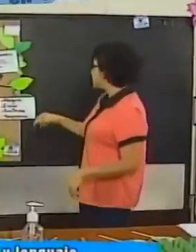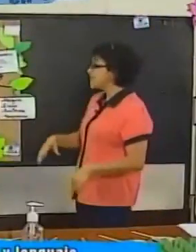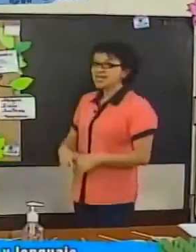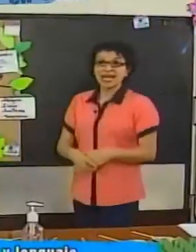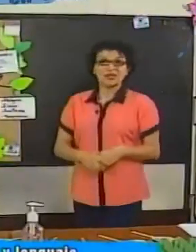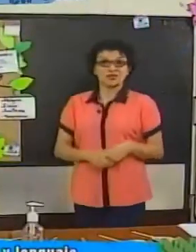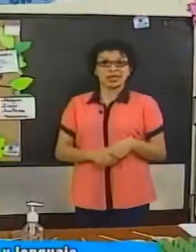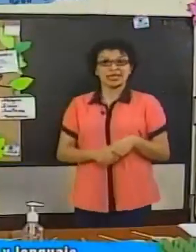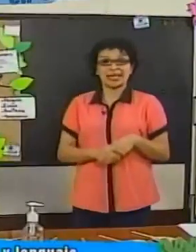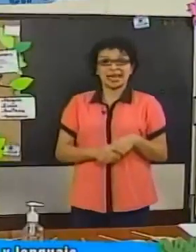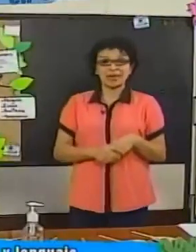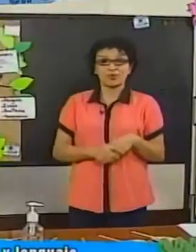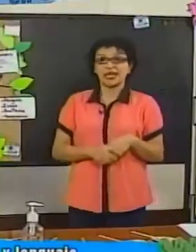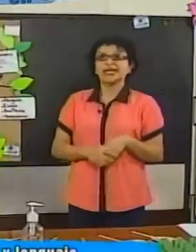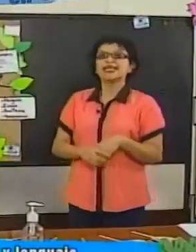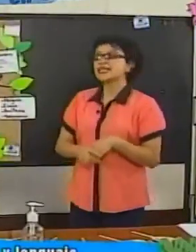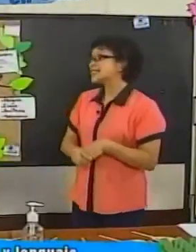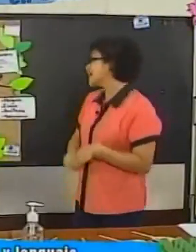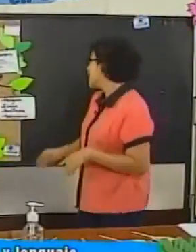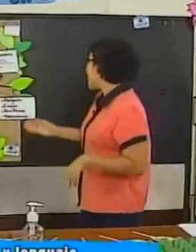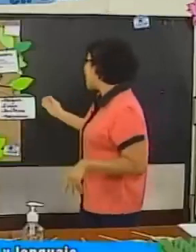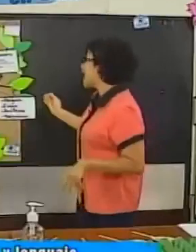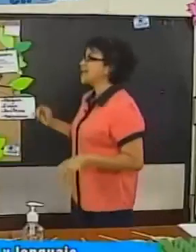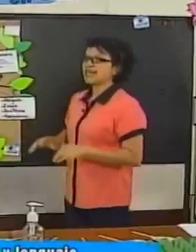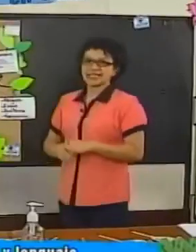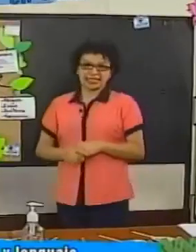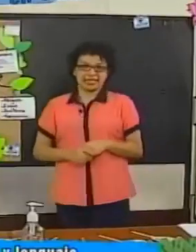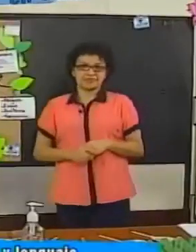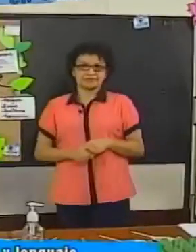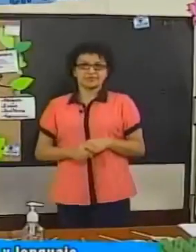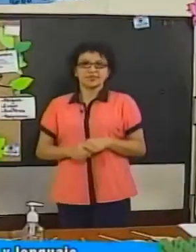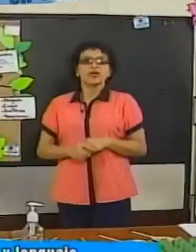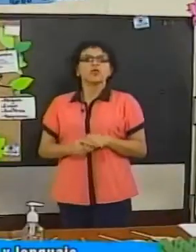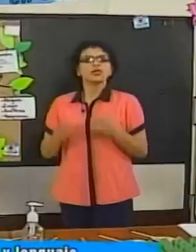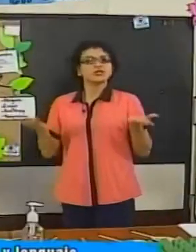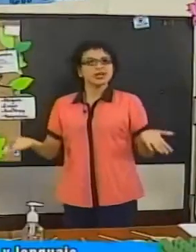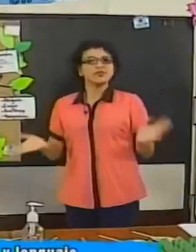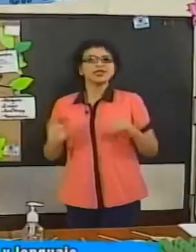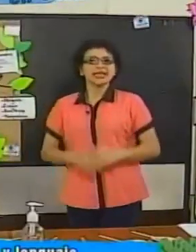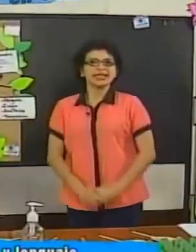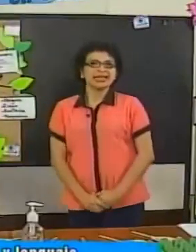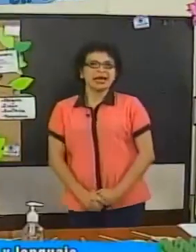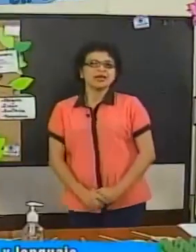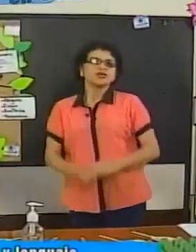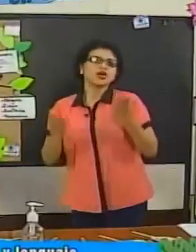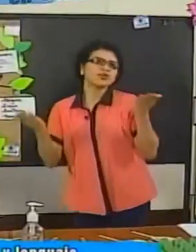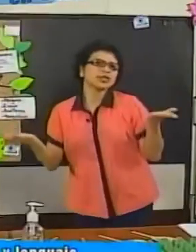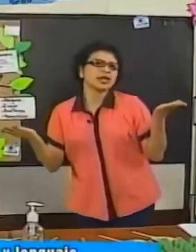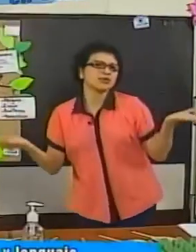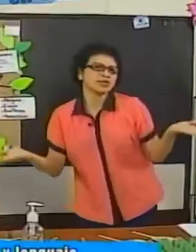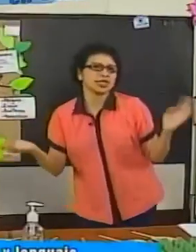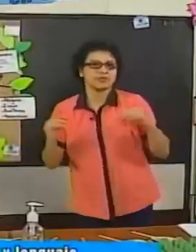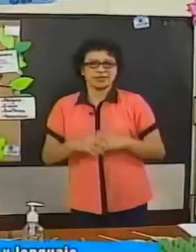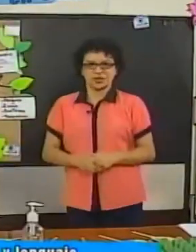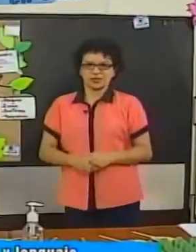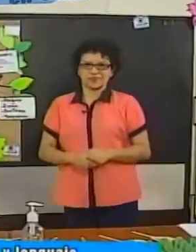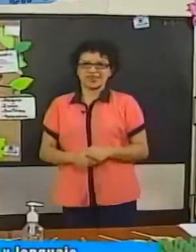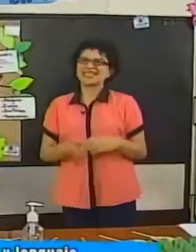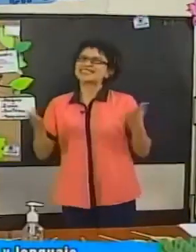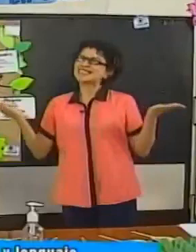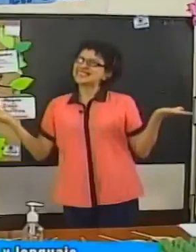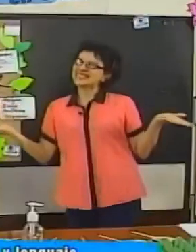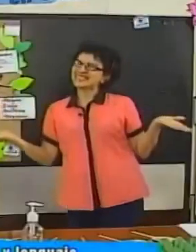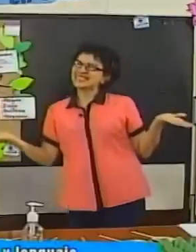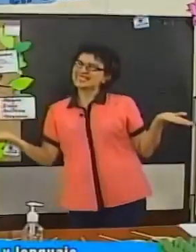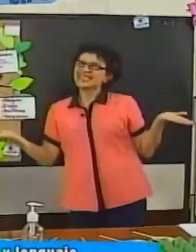Sí, hay unas en el árbol y dice alegría. Cuando tenemos alegría, ¿cómo será nuestra expresión?